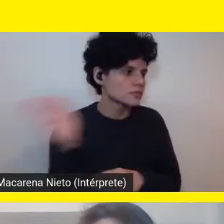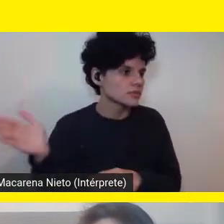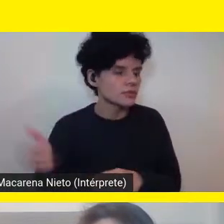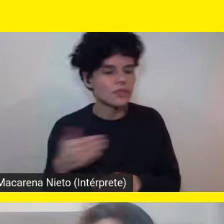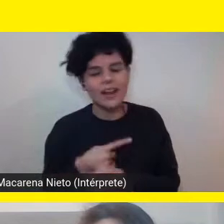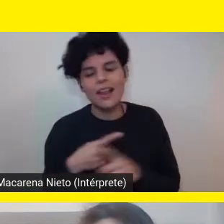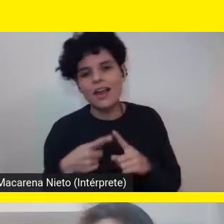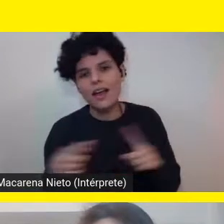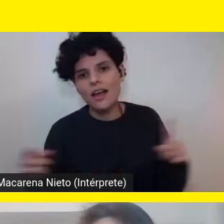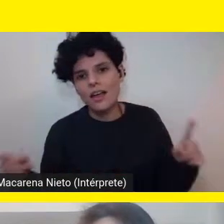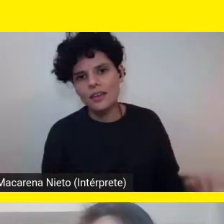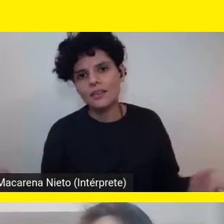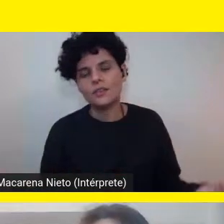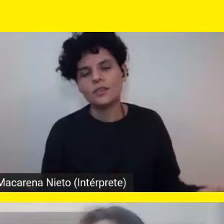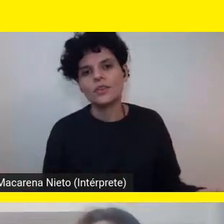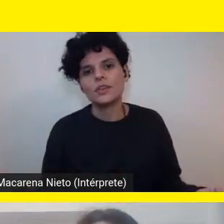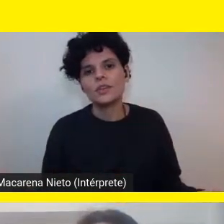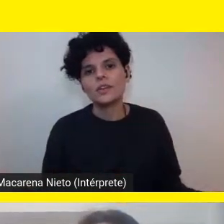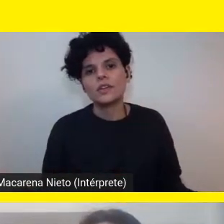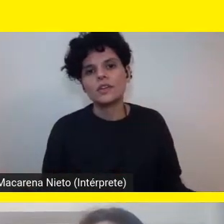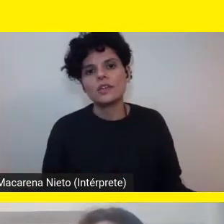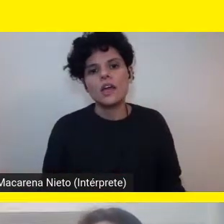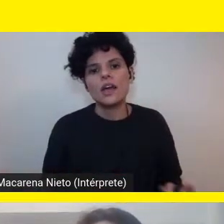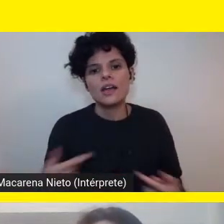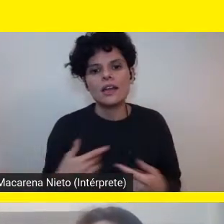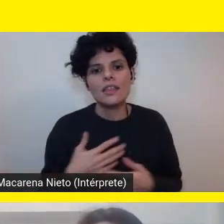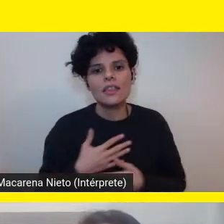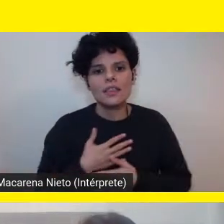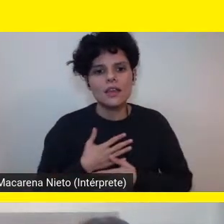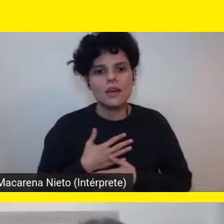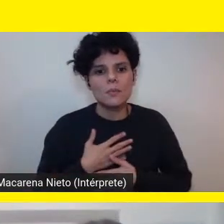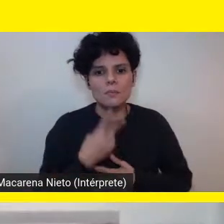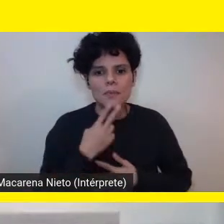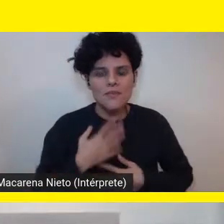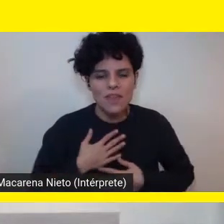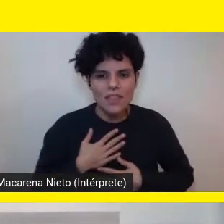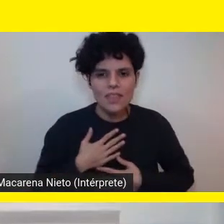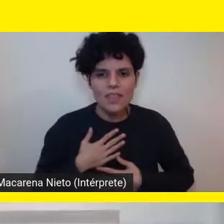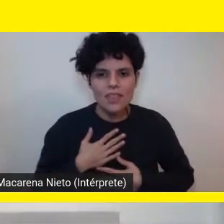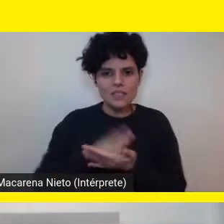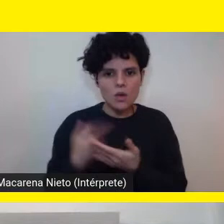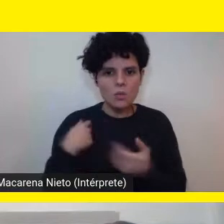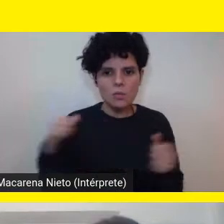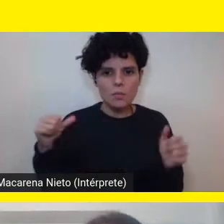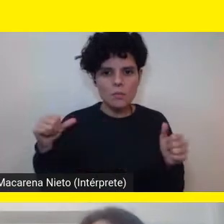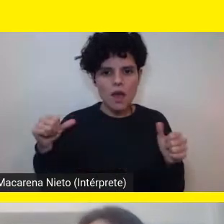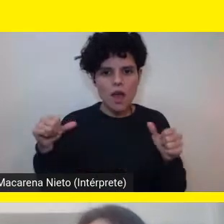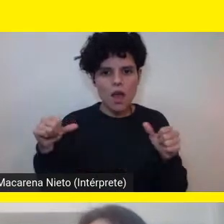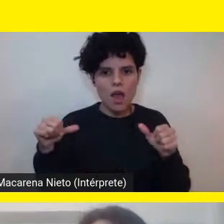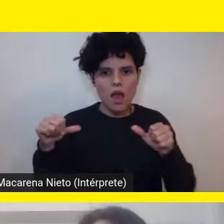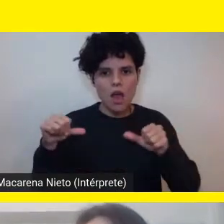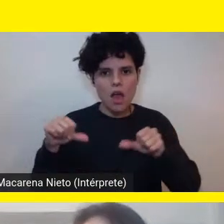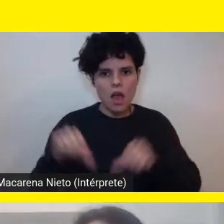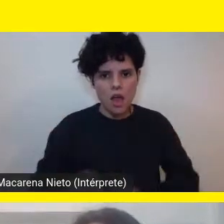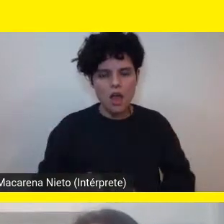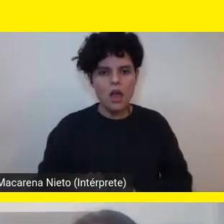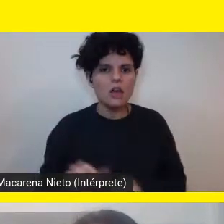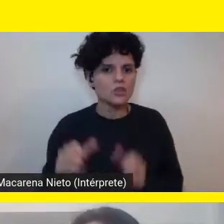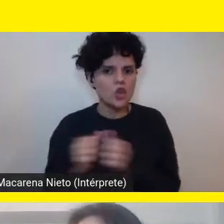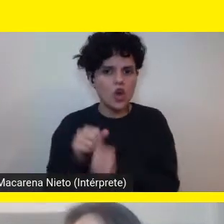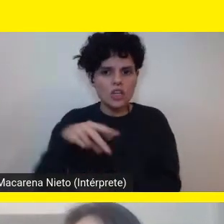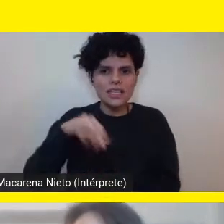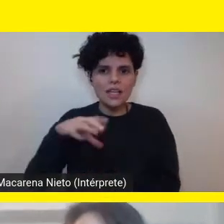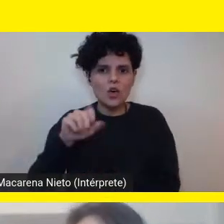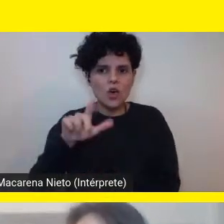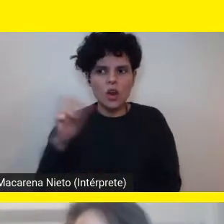con costo de nuestras vidas y de nuestra salud, normalmente, hemos tenido que hacer, Nicole, y que probablemente ustedes